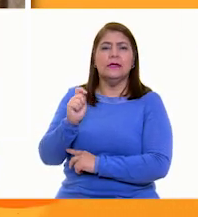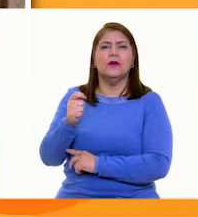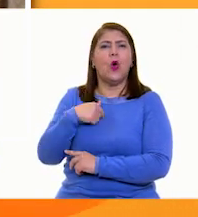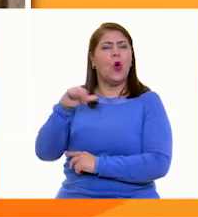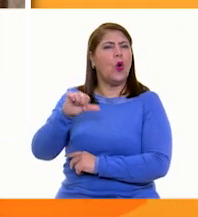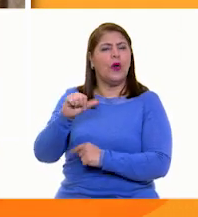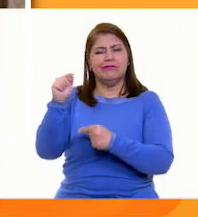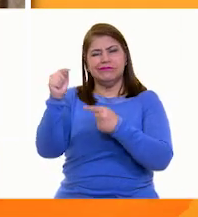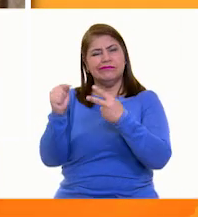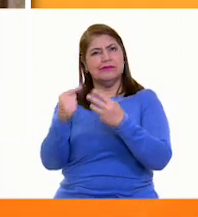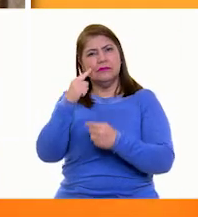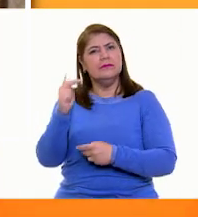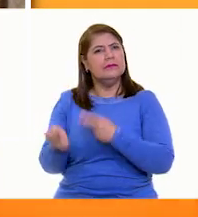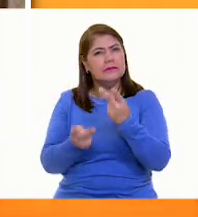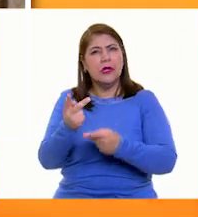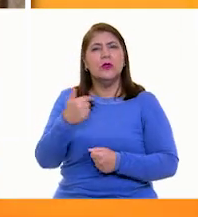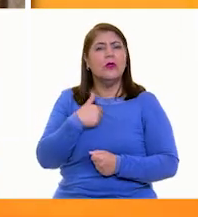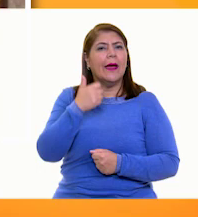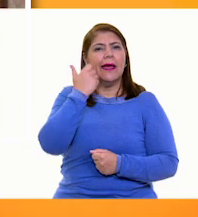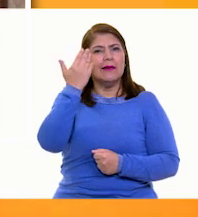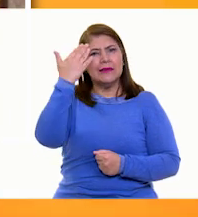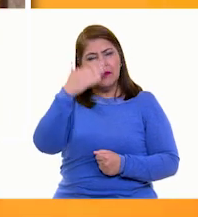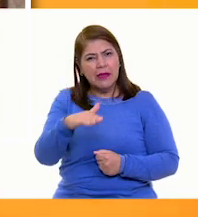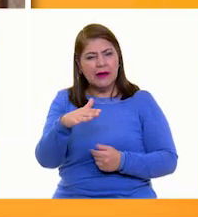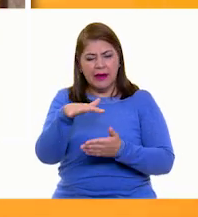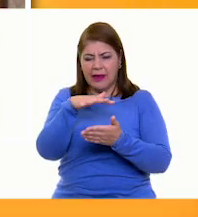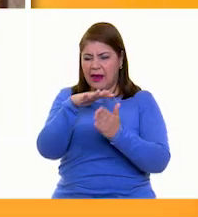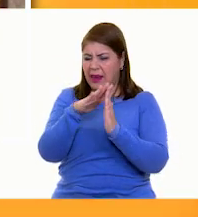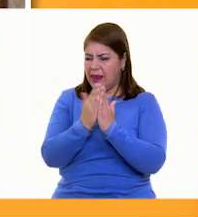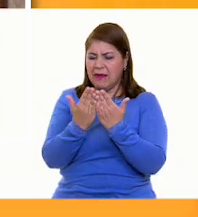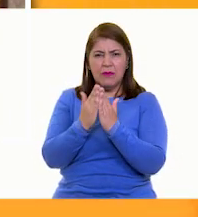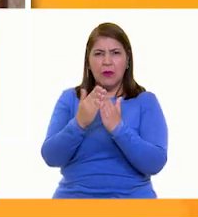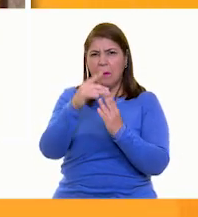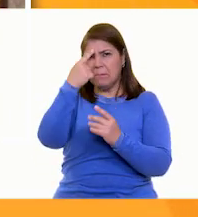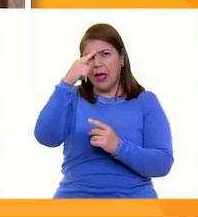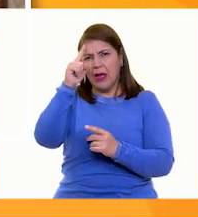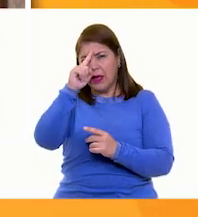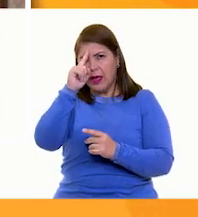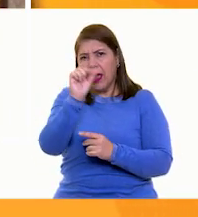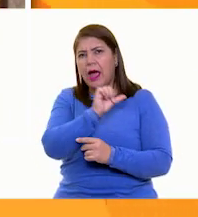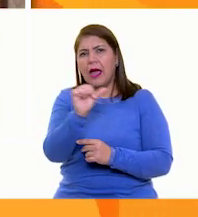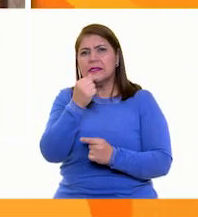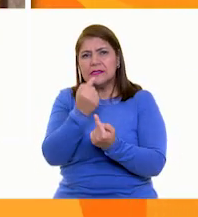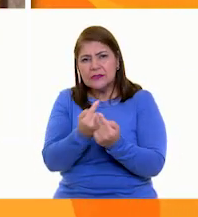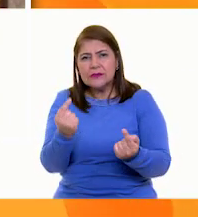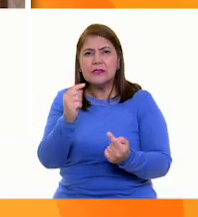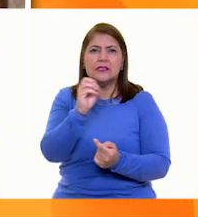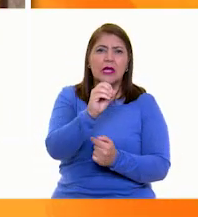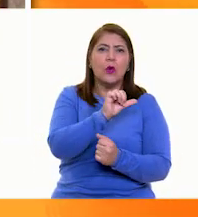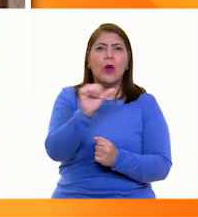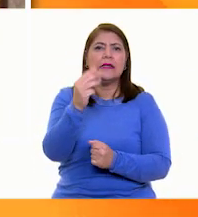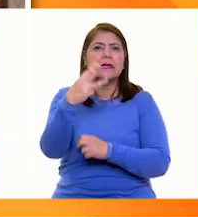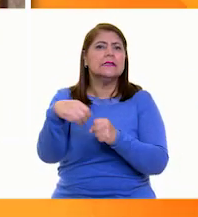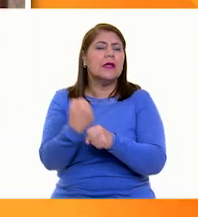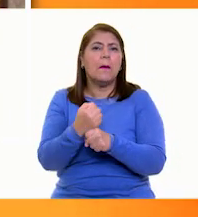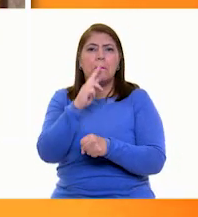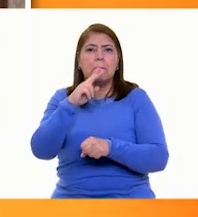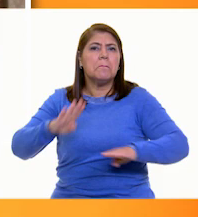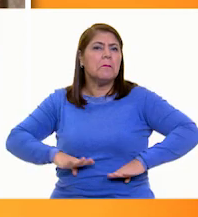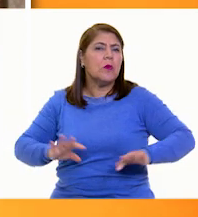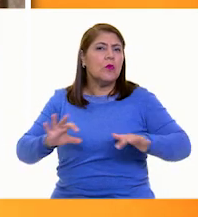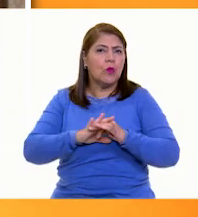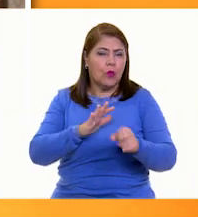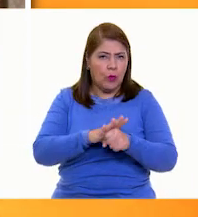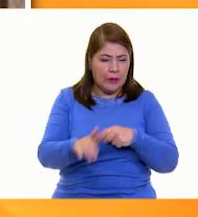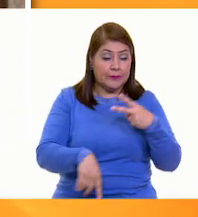preguntas. Yo quisiera saber, ¿qué libros son recomendados para niñas y niños de edad de 0 a 3 años? Yo tengo